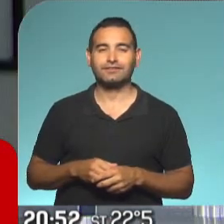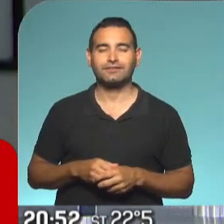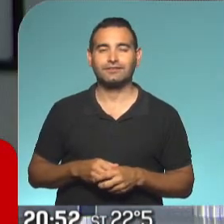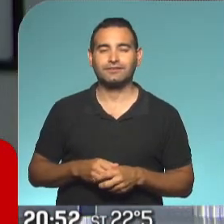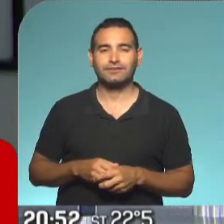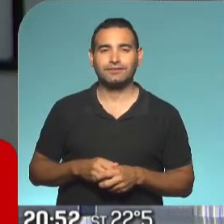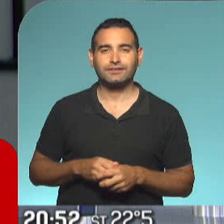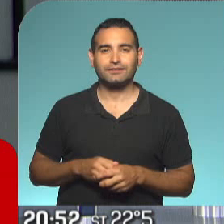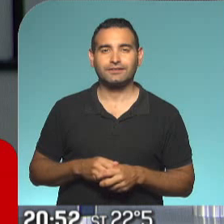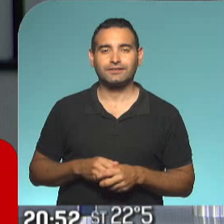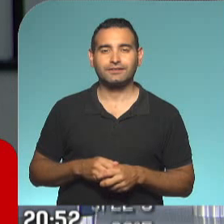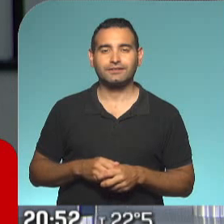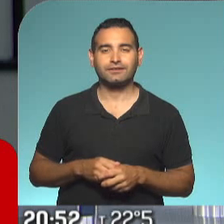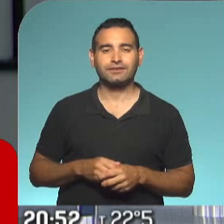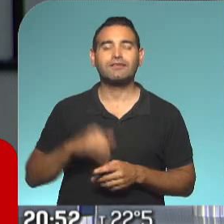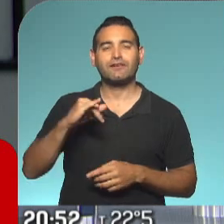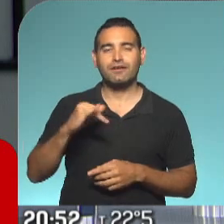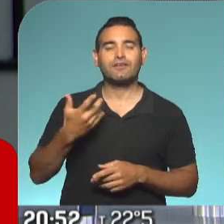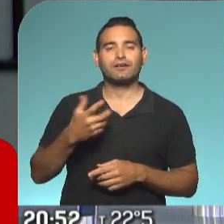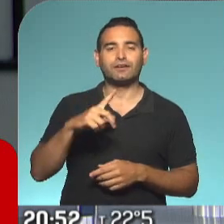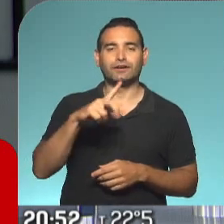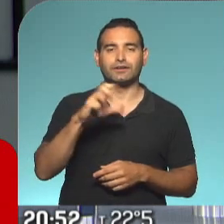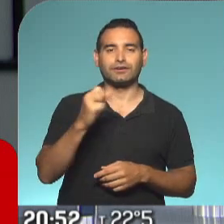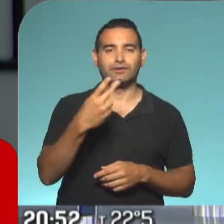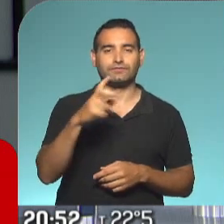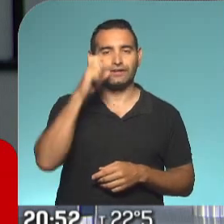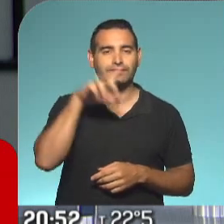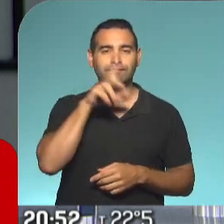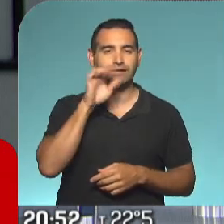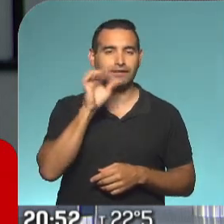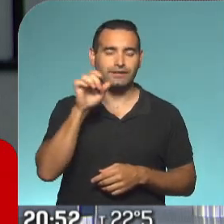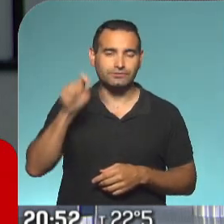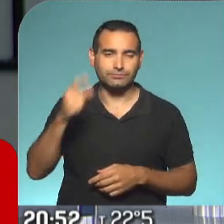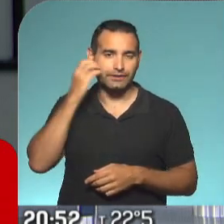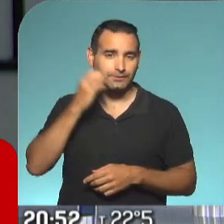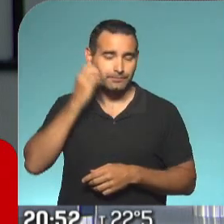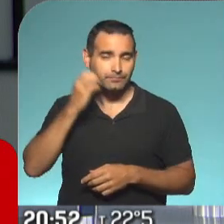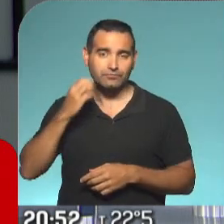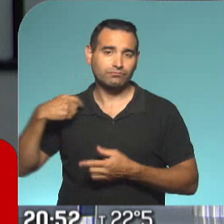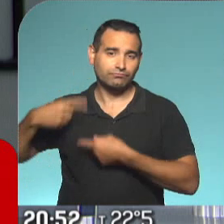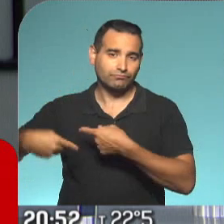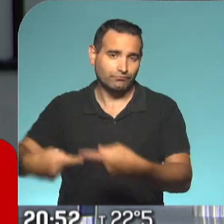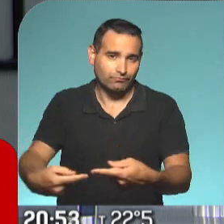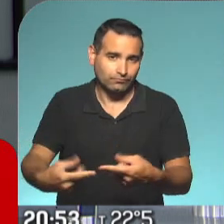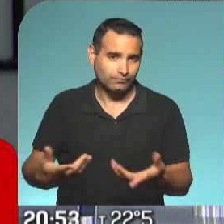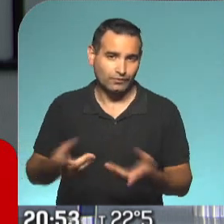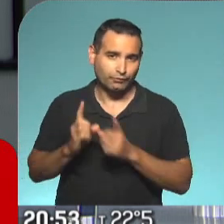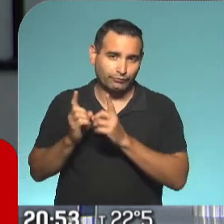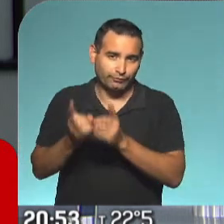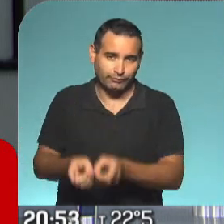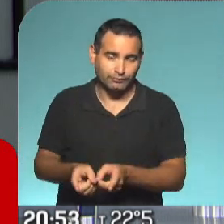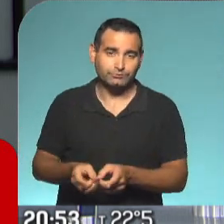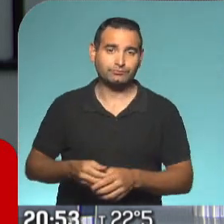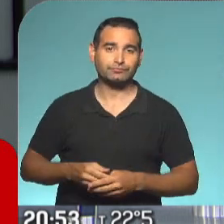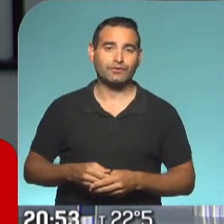bajadita. Hay un legado de la convertibilidad del gobierno de Menem que en lo económico fue y sigue siendo fundamental